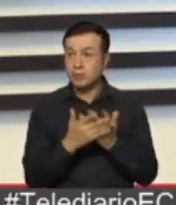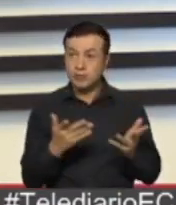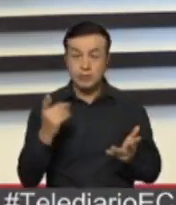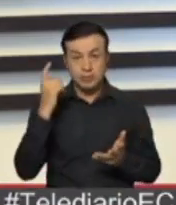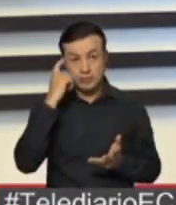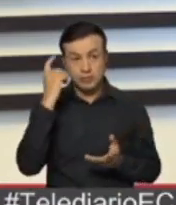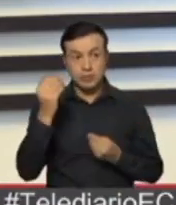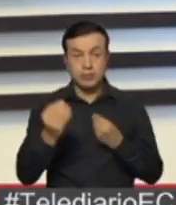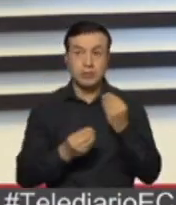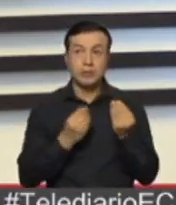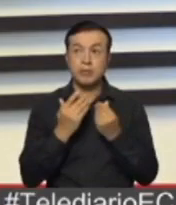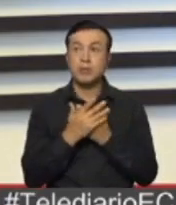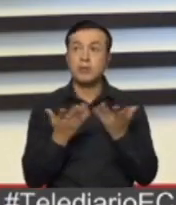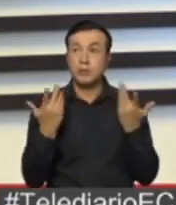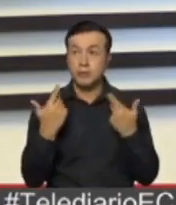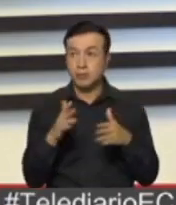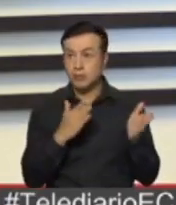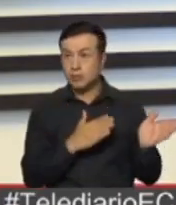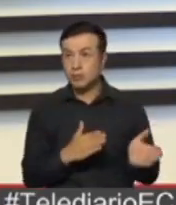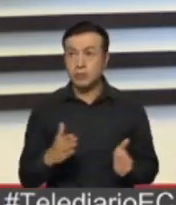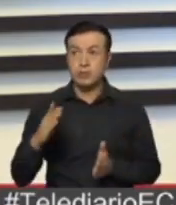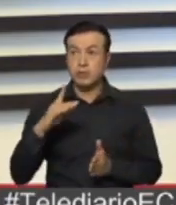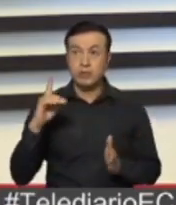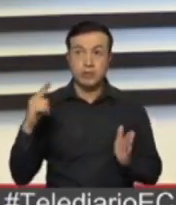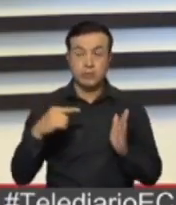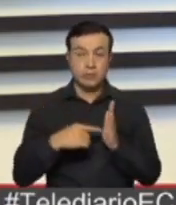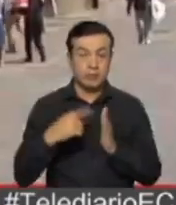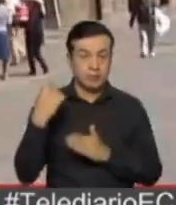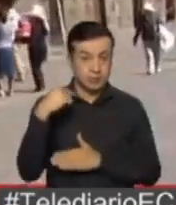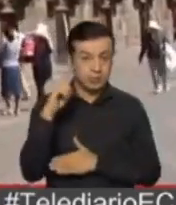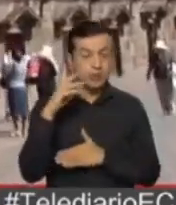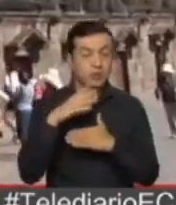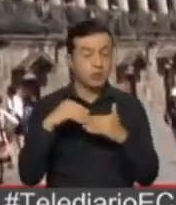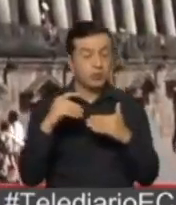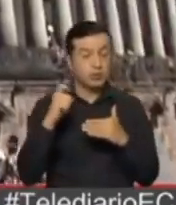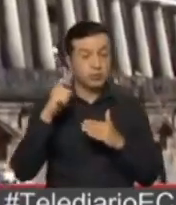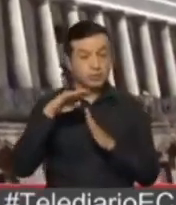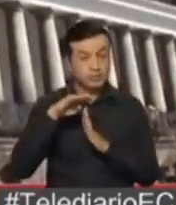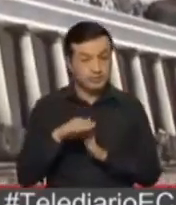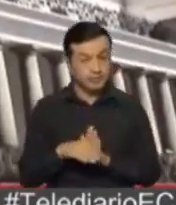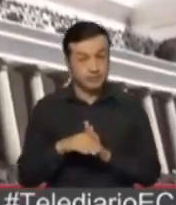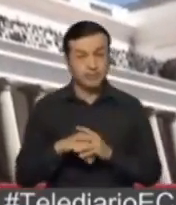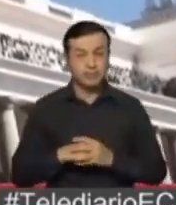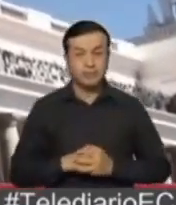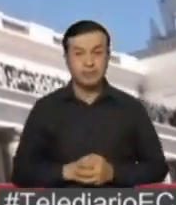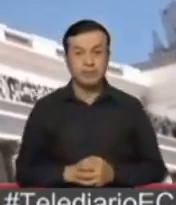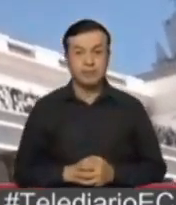de tal manera que estoy superando los niveles pero nica rivadeneira medios públicos